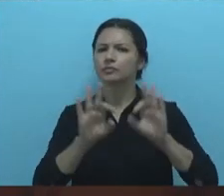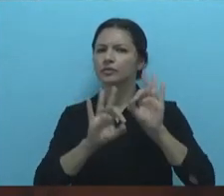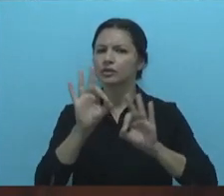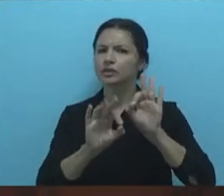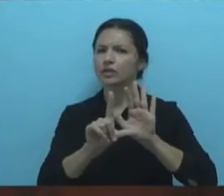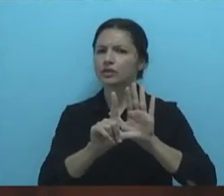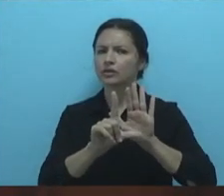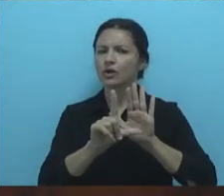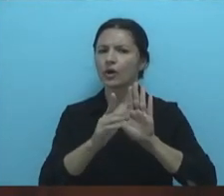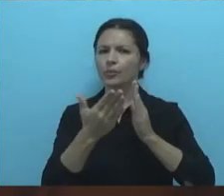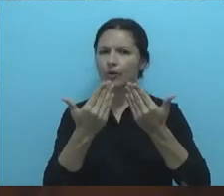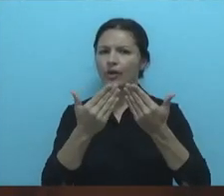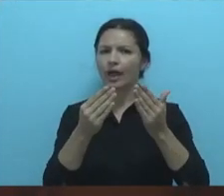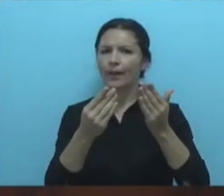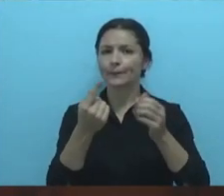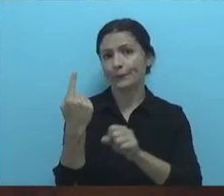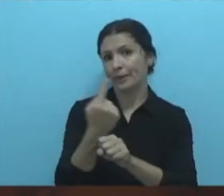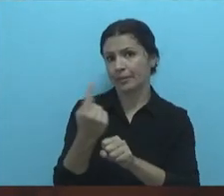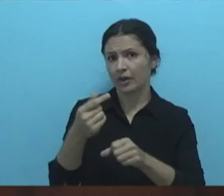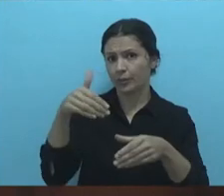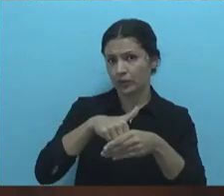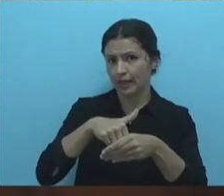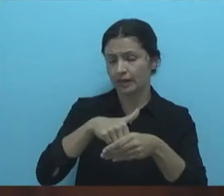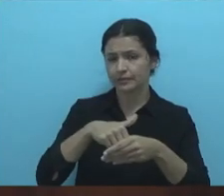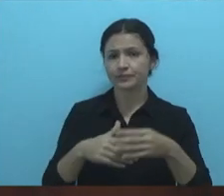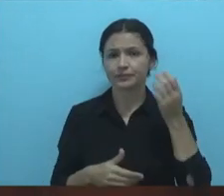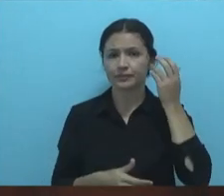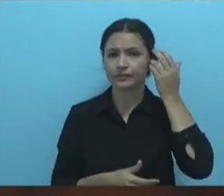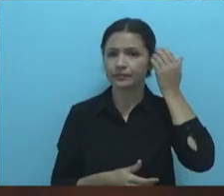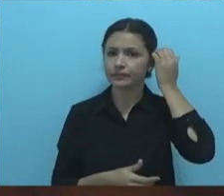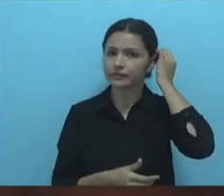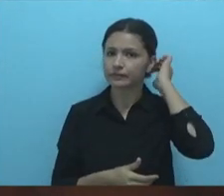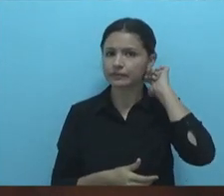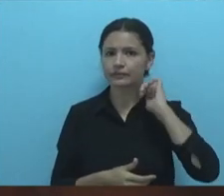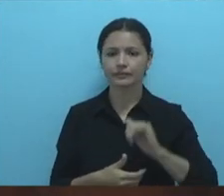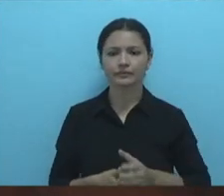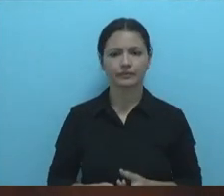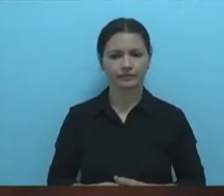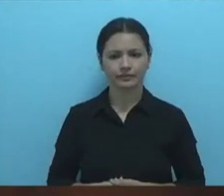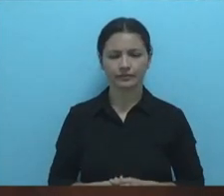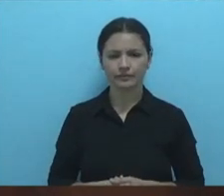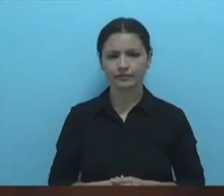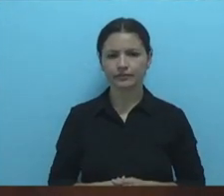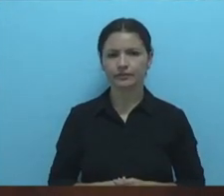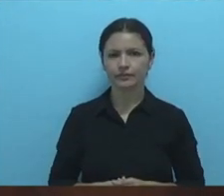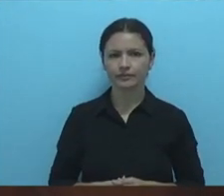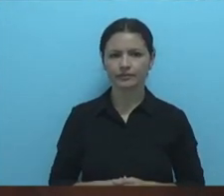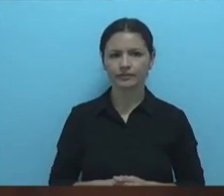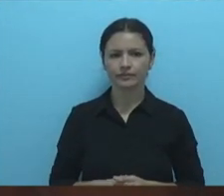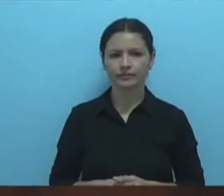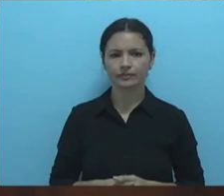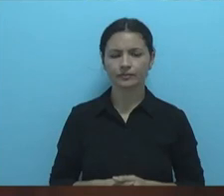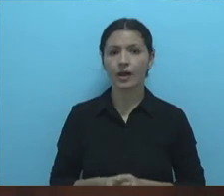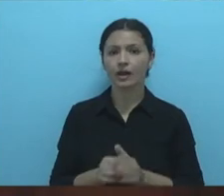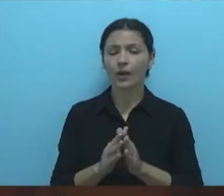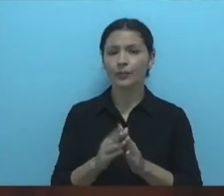para modificar para hacer un apartamento del reglamento y Modificar el orden de la sesión Y